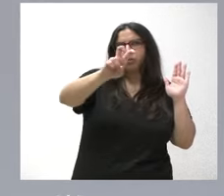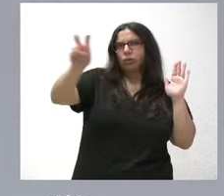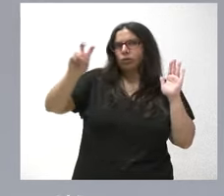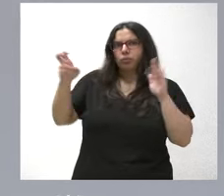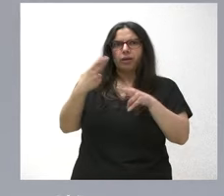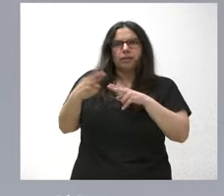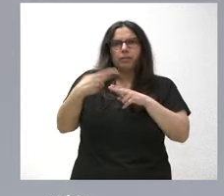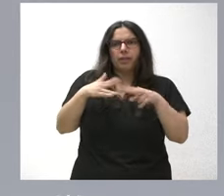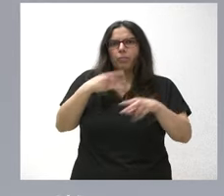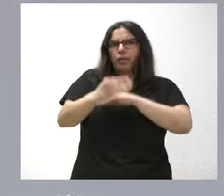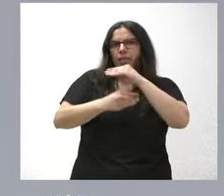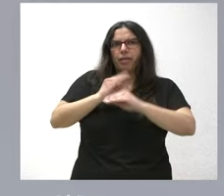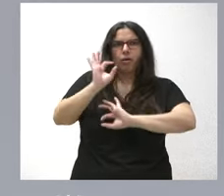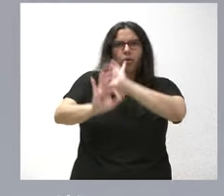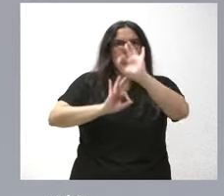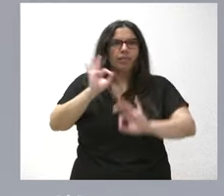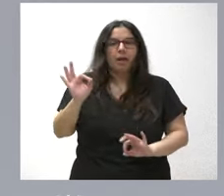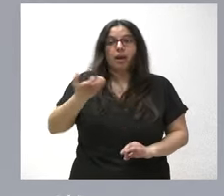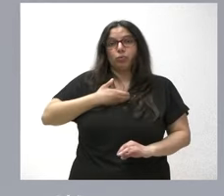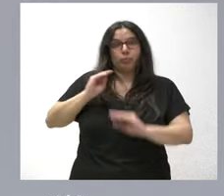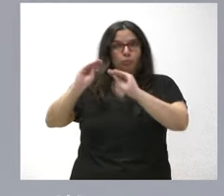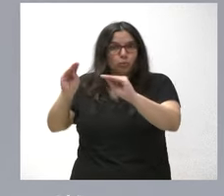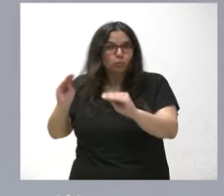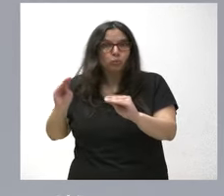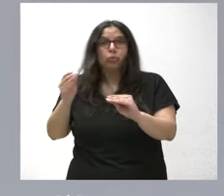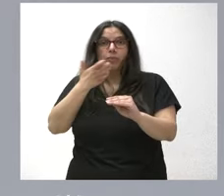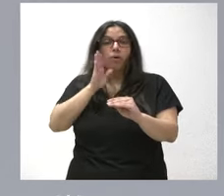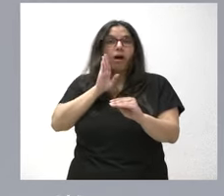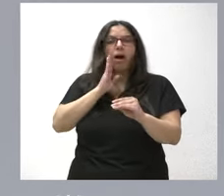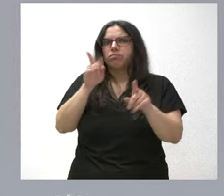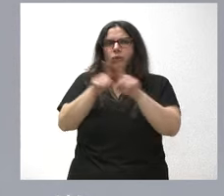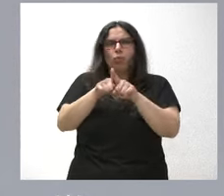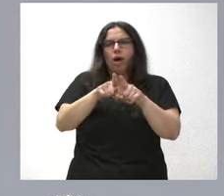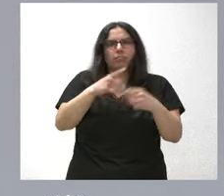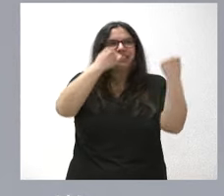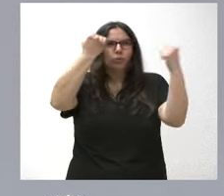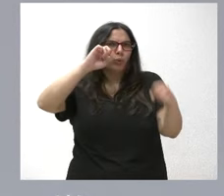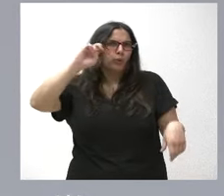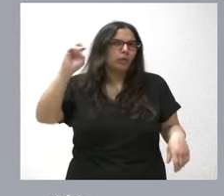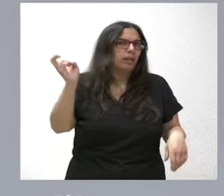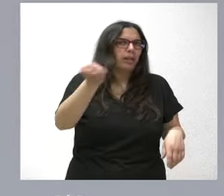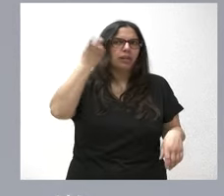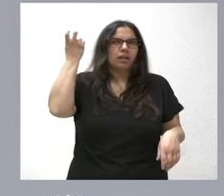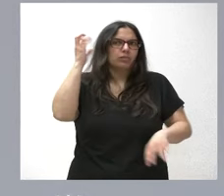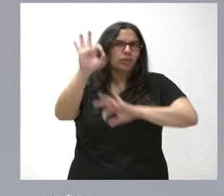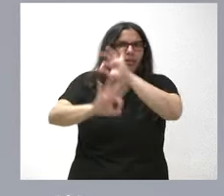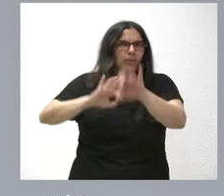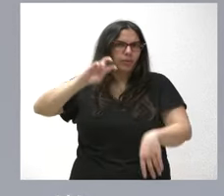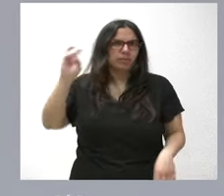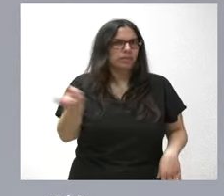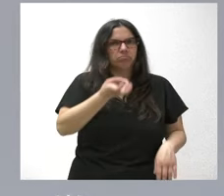actividades que puedan programar tanto el propio ayuntamiento, como les he comentado, como otra serie de instituciones u